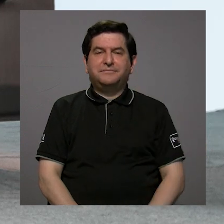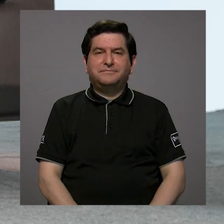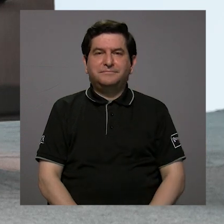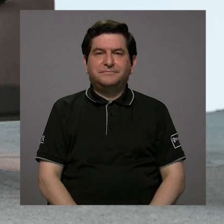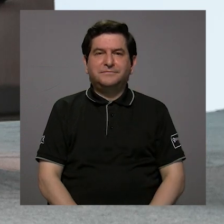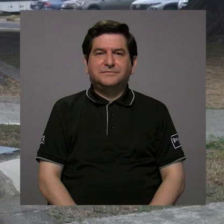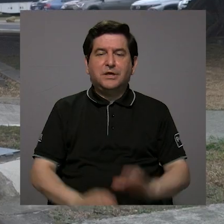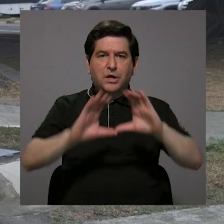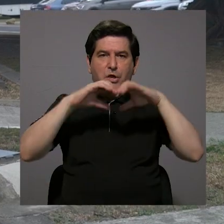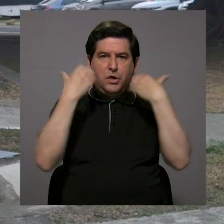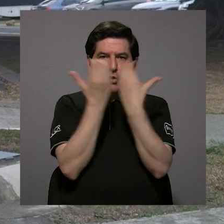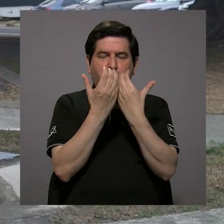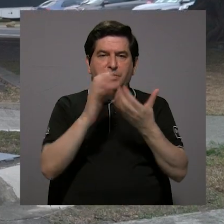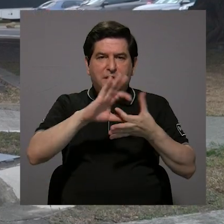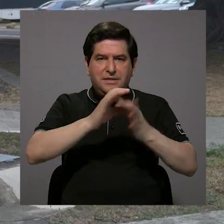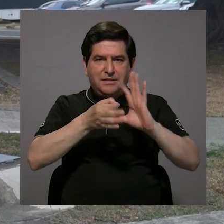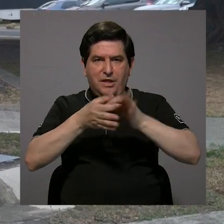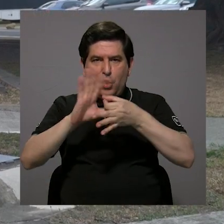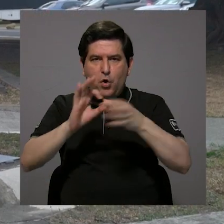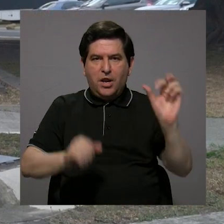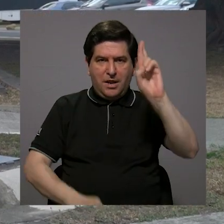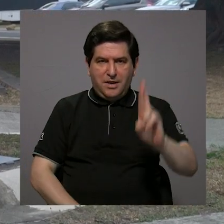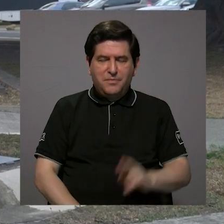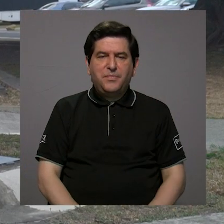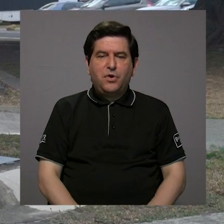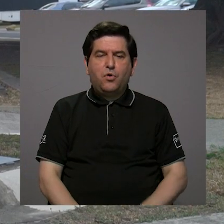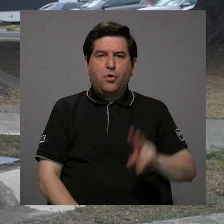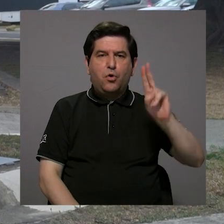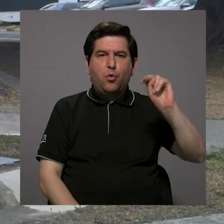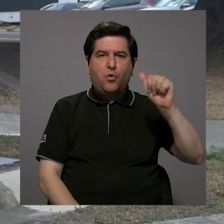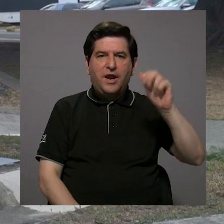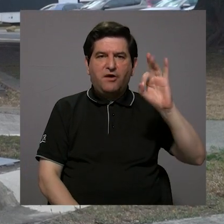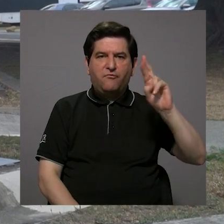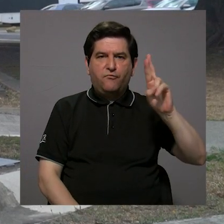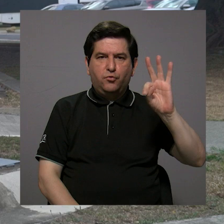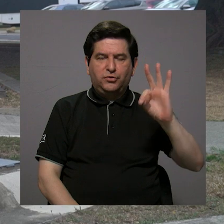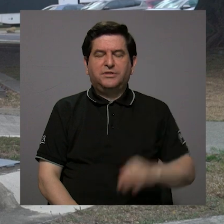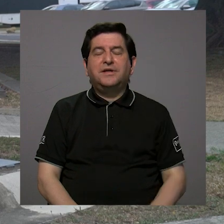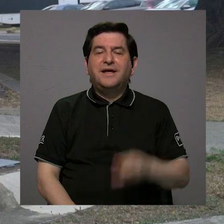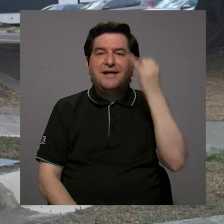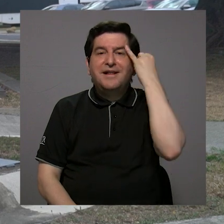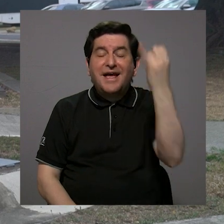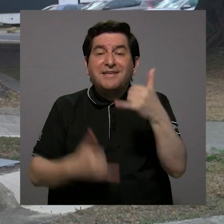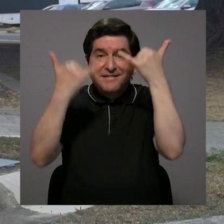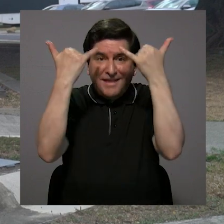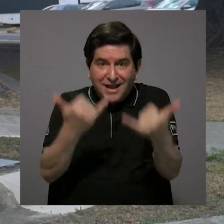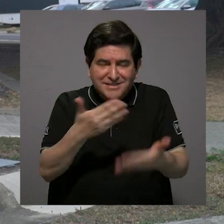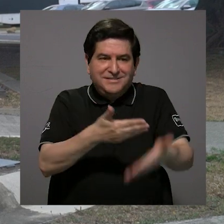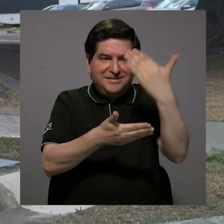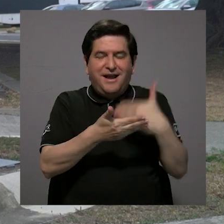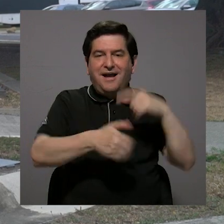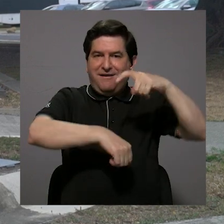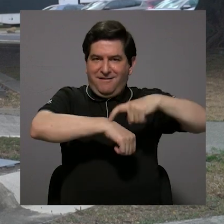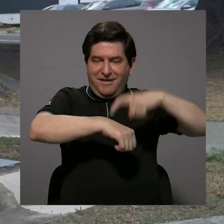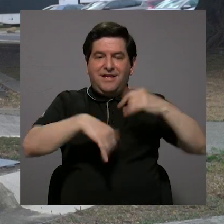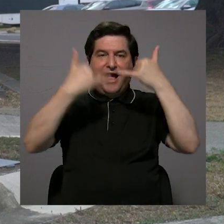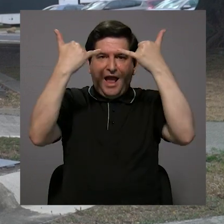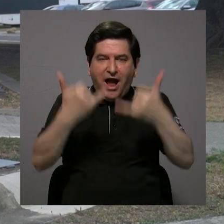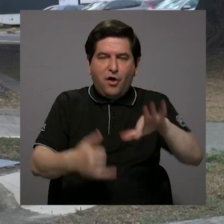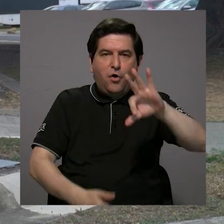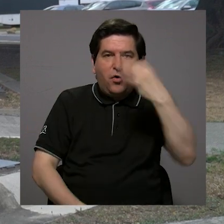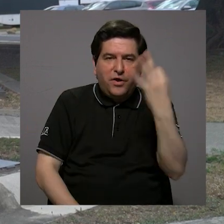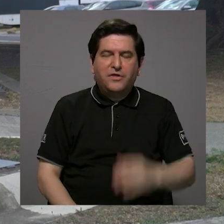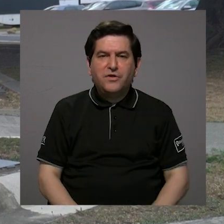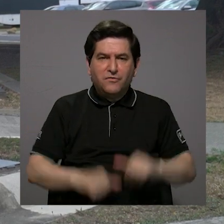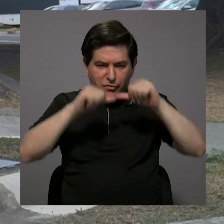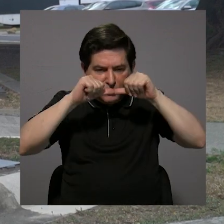ejemplo, con el Comité Olímpico de Costa Rica, con UNAFUT, y la intención, ya lo hemos hecho en el pasado, pero ahora de